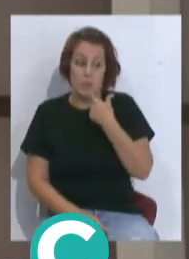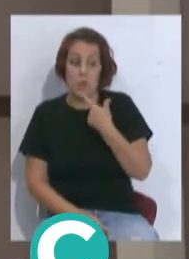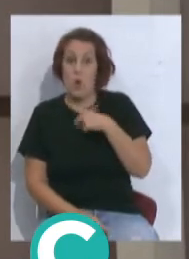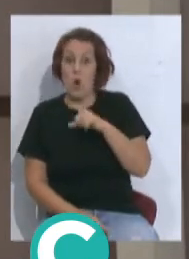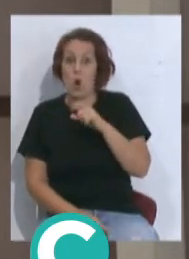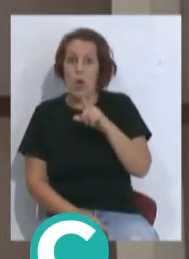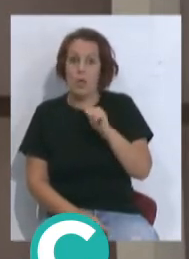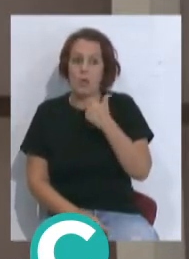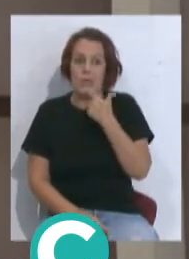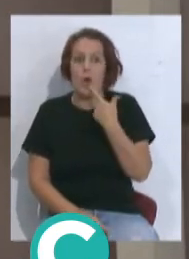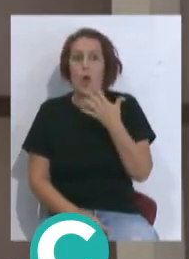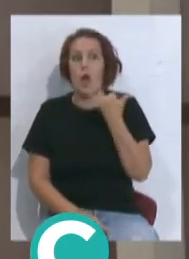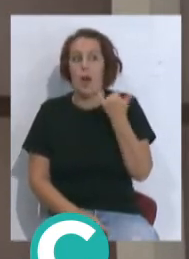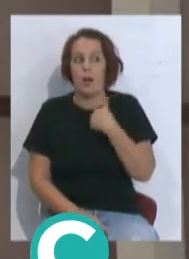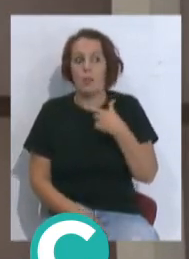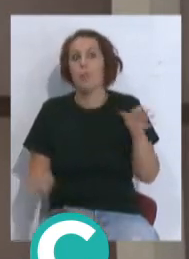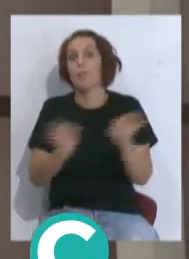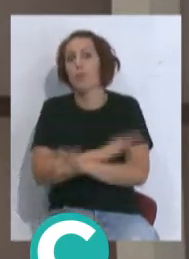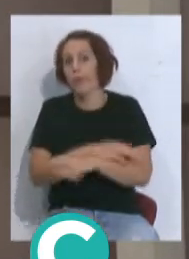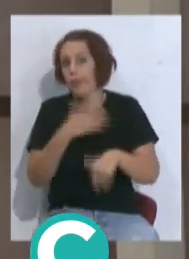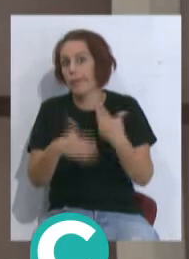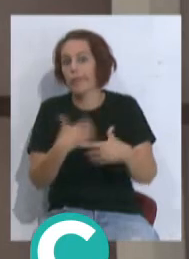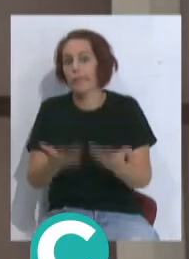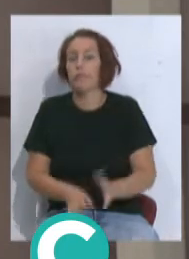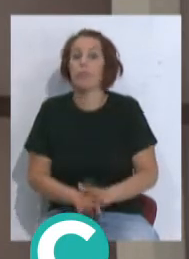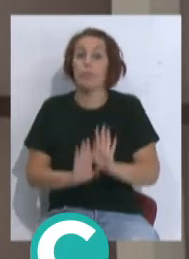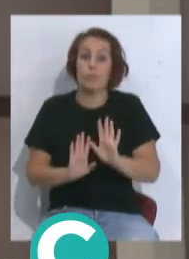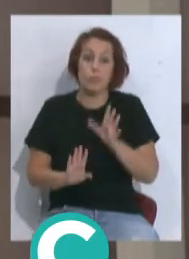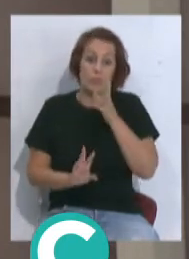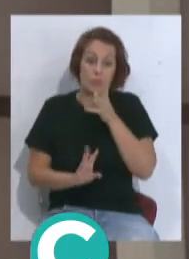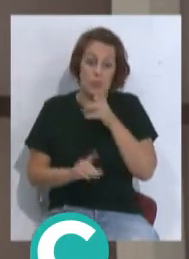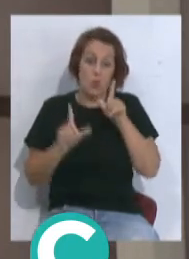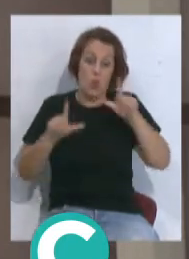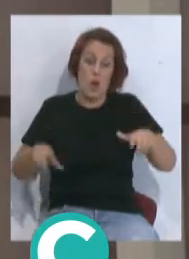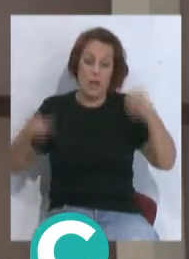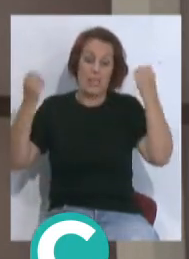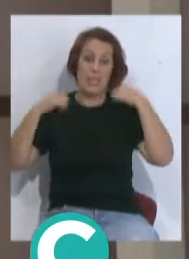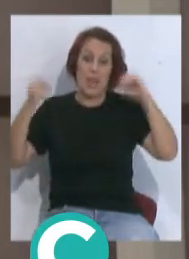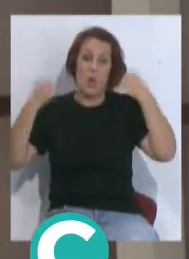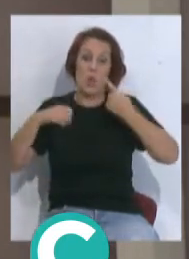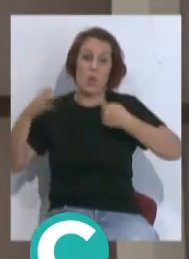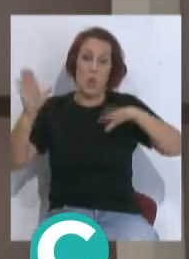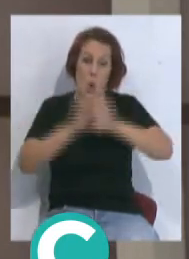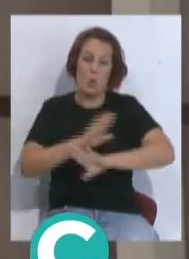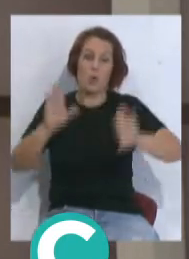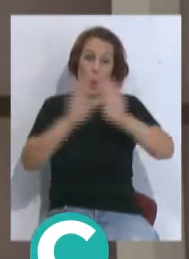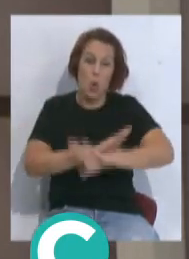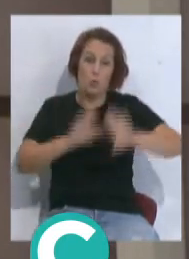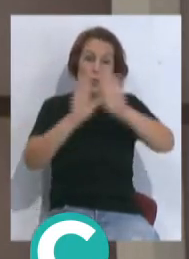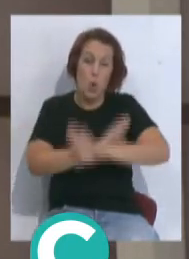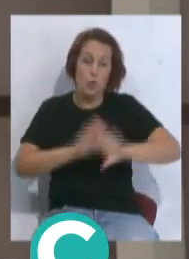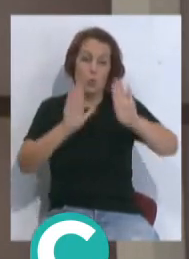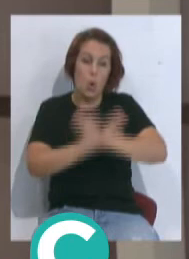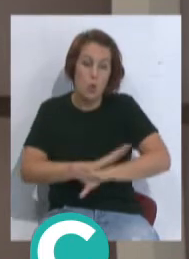lo dijo ella misma, ¿no? Que ojalá me equivoque o tal y cual. Bueno, vale. Pero que ahora meterte en un lugar de ensayo una noche tras otra y